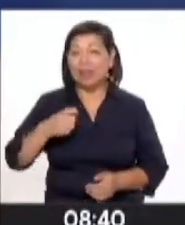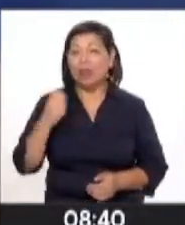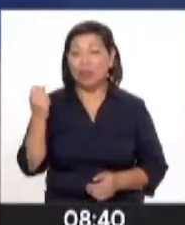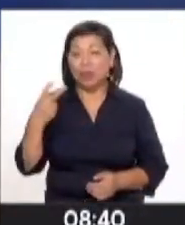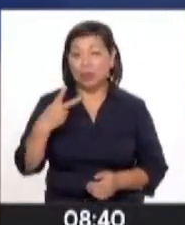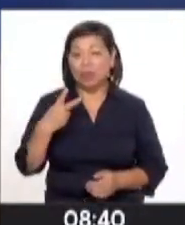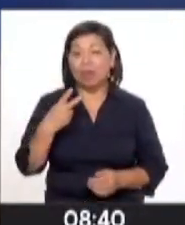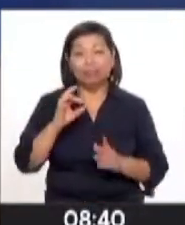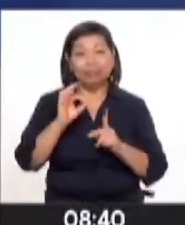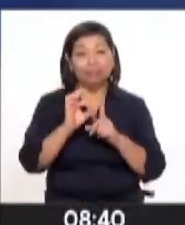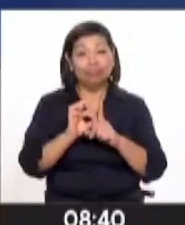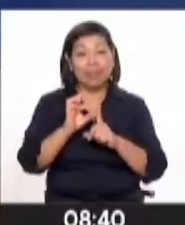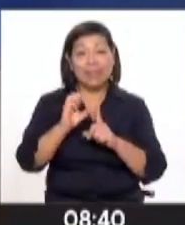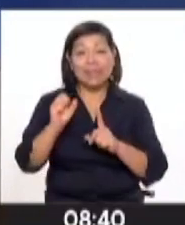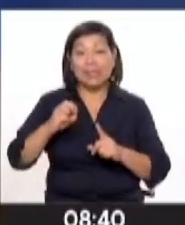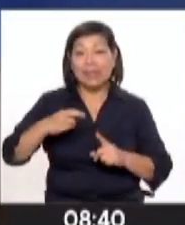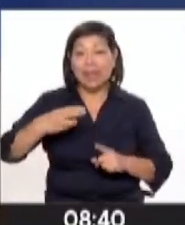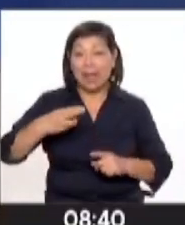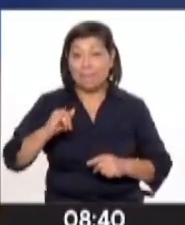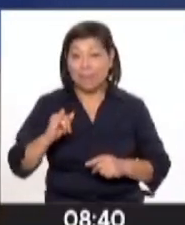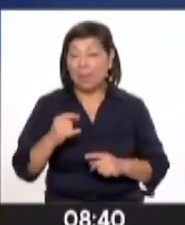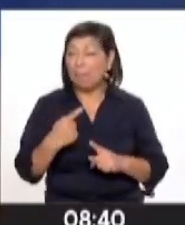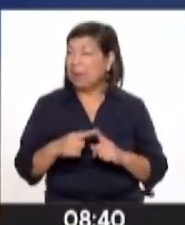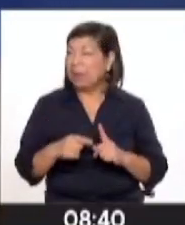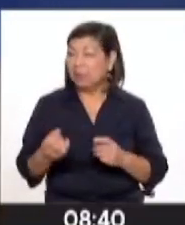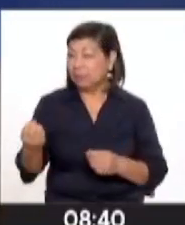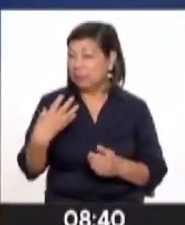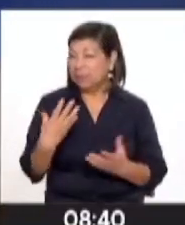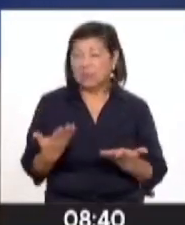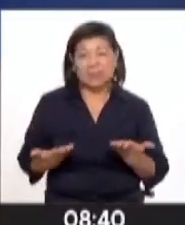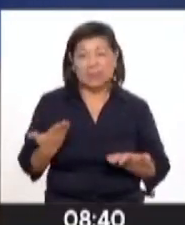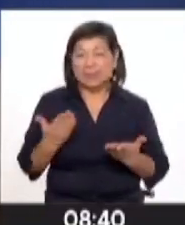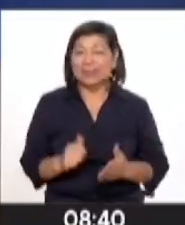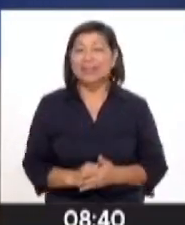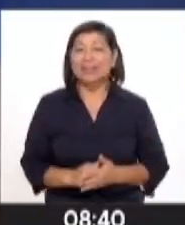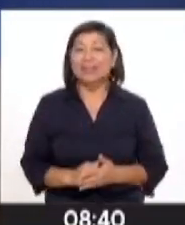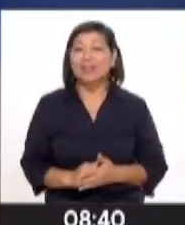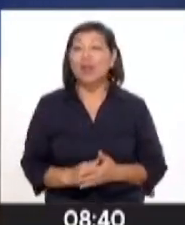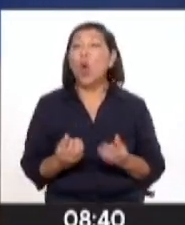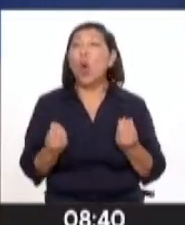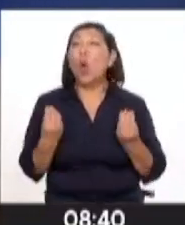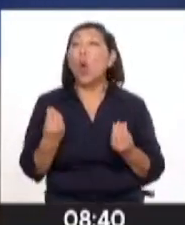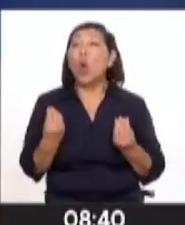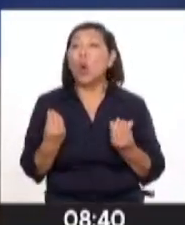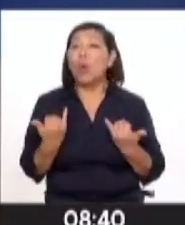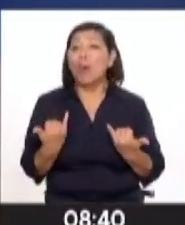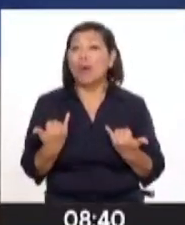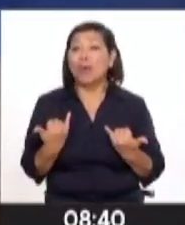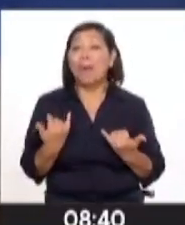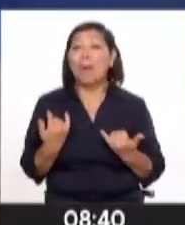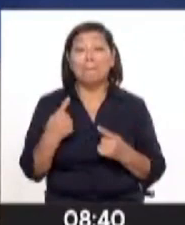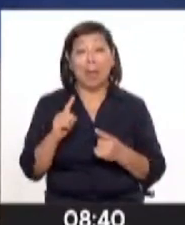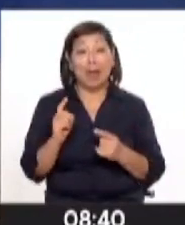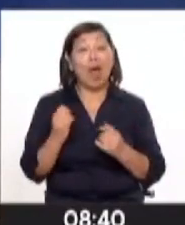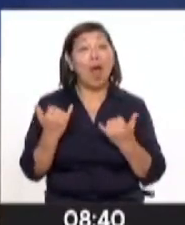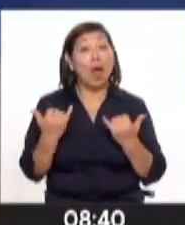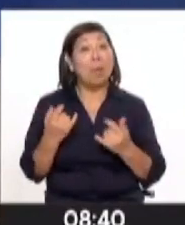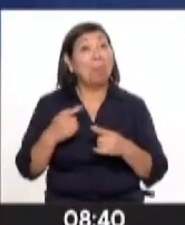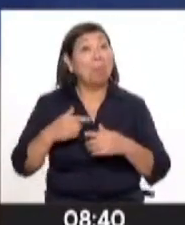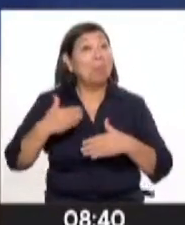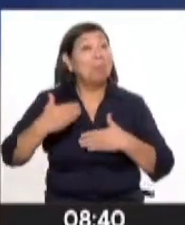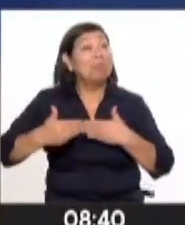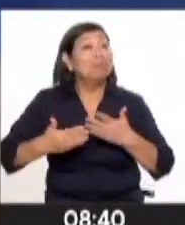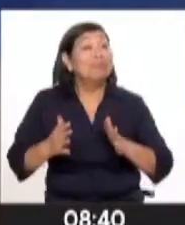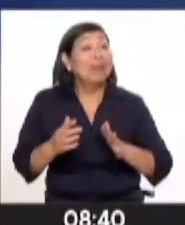de pronóstico del CENAMI, precisamente para que nos dé información respecto al pronóstico del clima para hoy y de repente, de